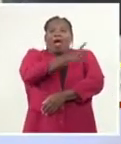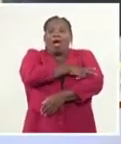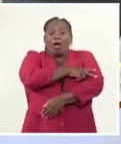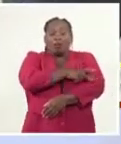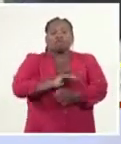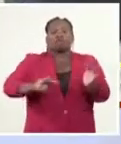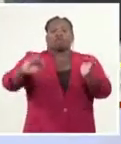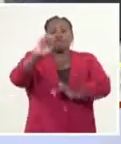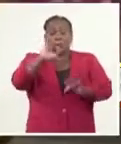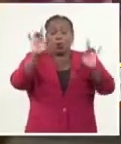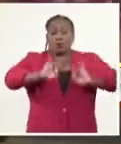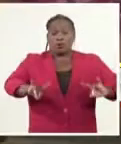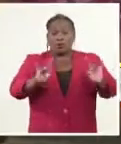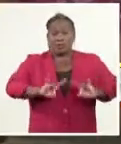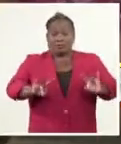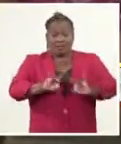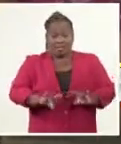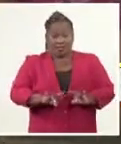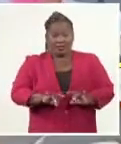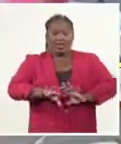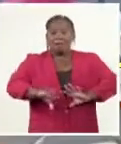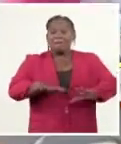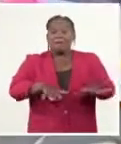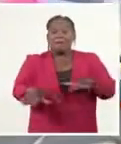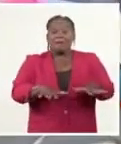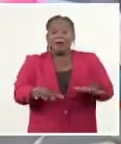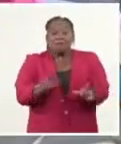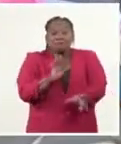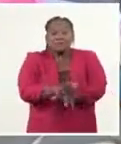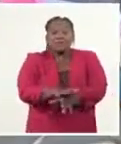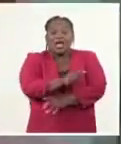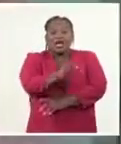adultos. Los que están listos para reiniciar el curso escolar